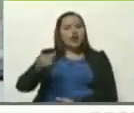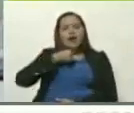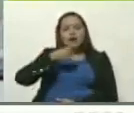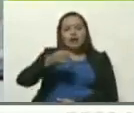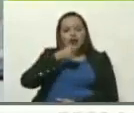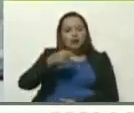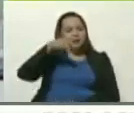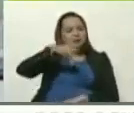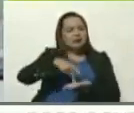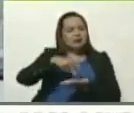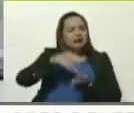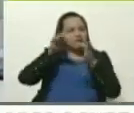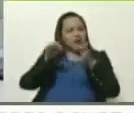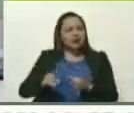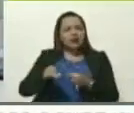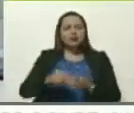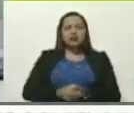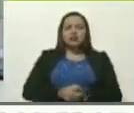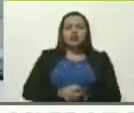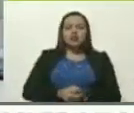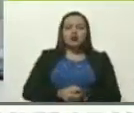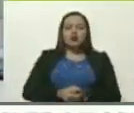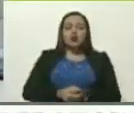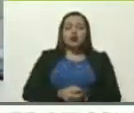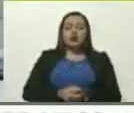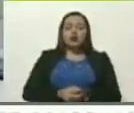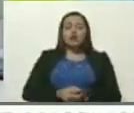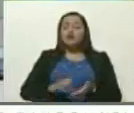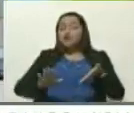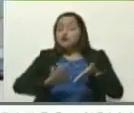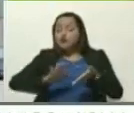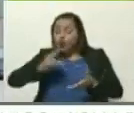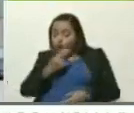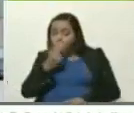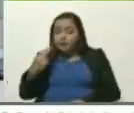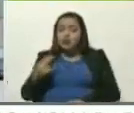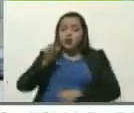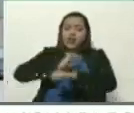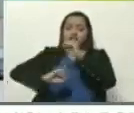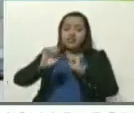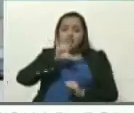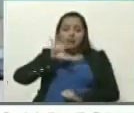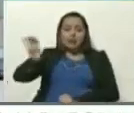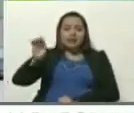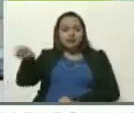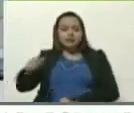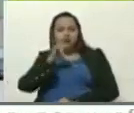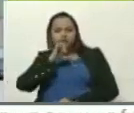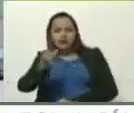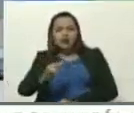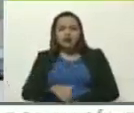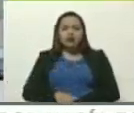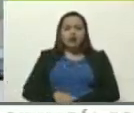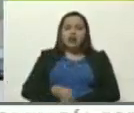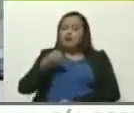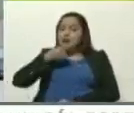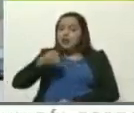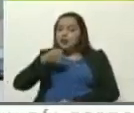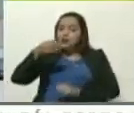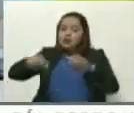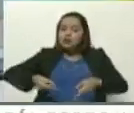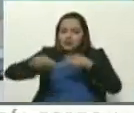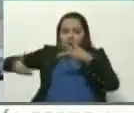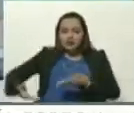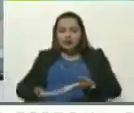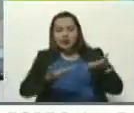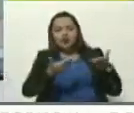ese periodismo comprometido con la formación, pero comprometido con la defensa de la patria, que es el periodismo al que él siempre invitaba,